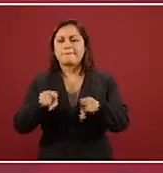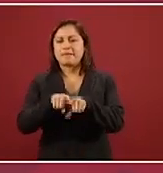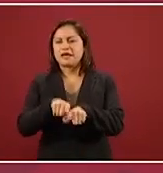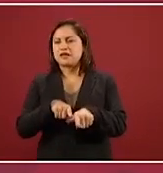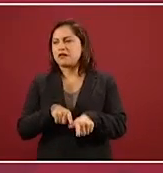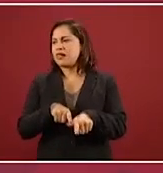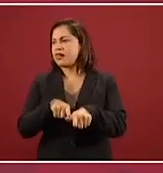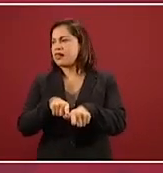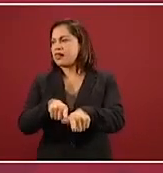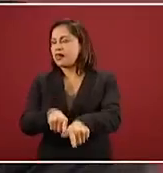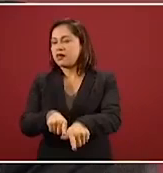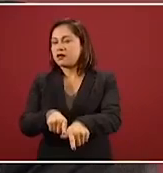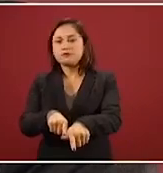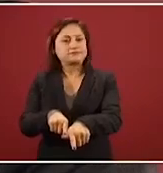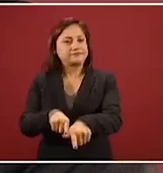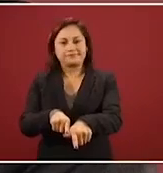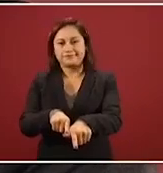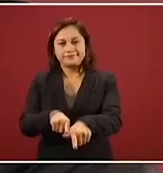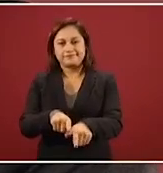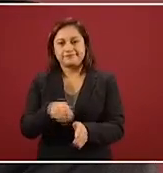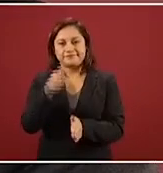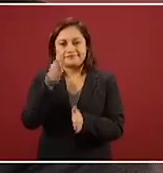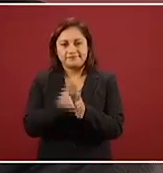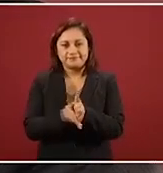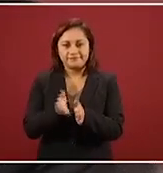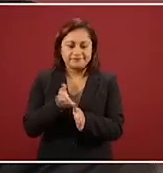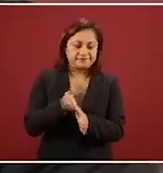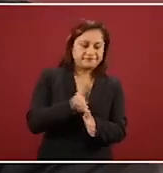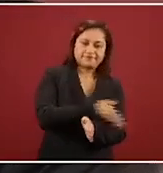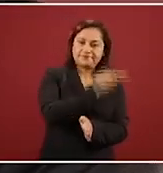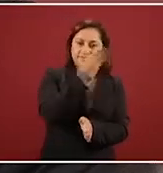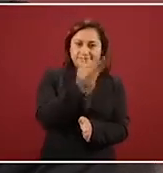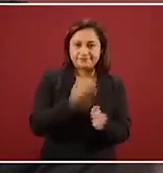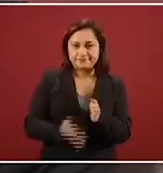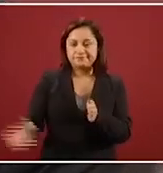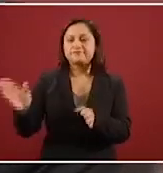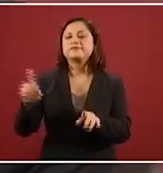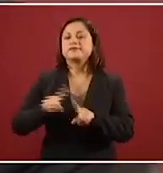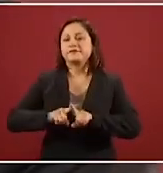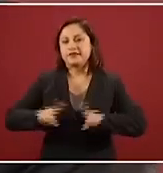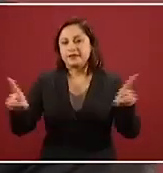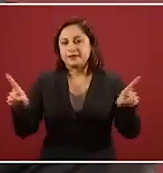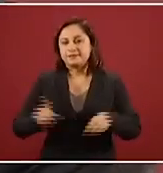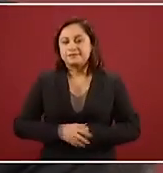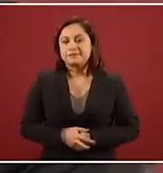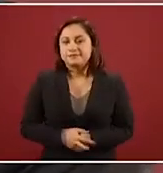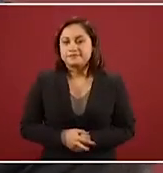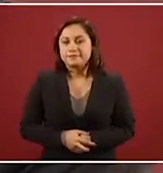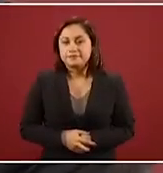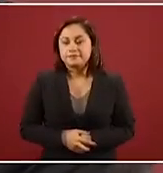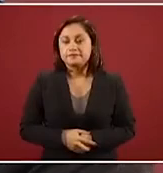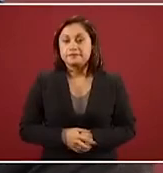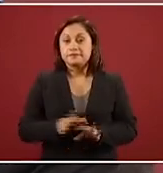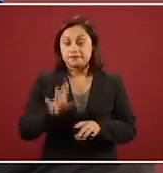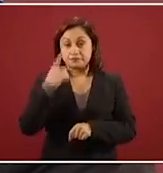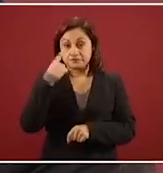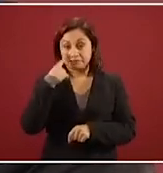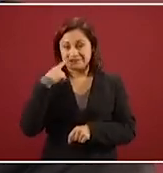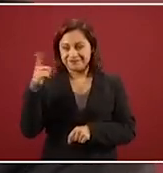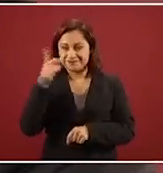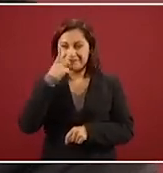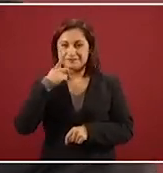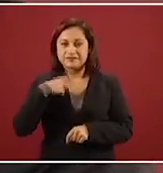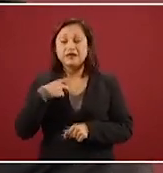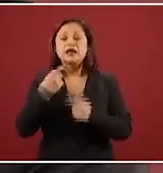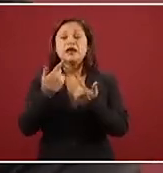y ya no es así. Por ejemplo, en este tema de las bandas,